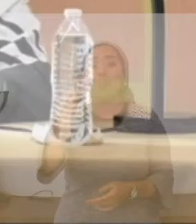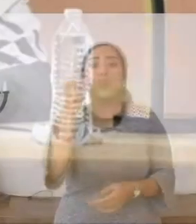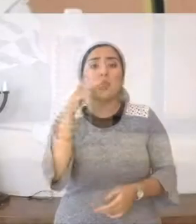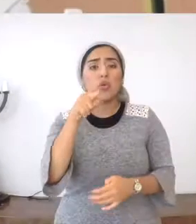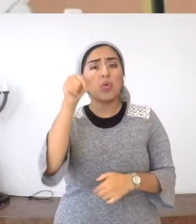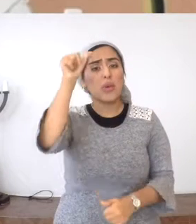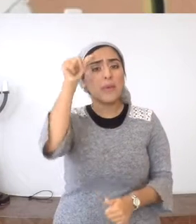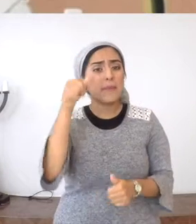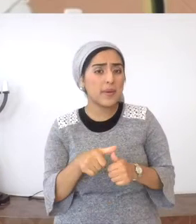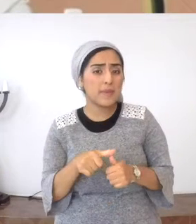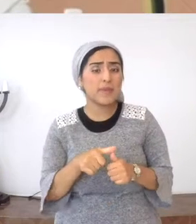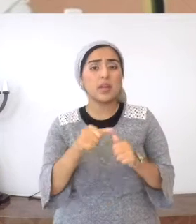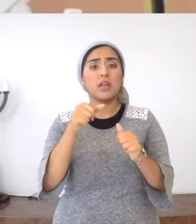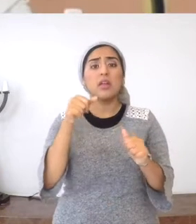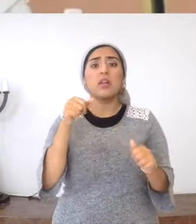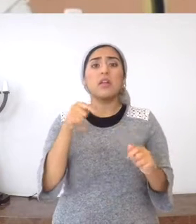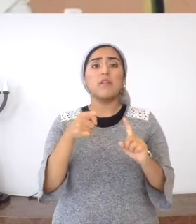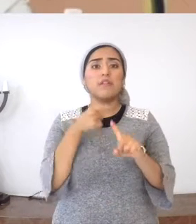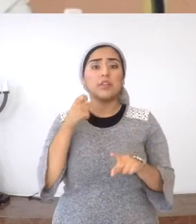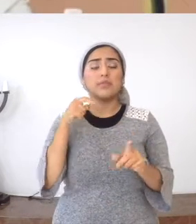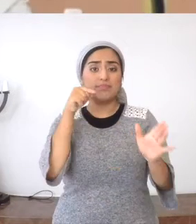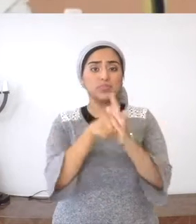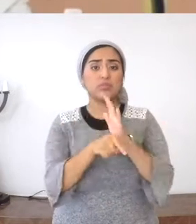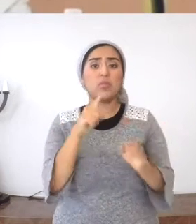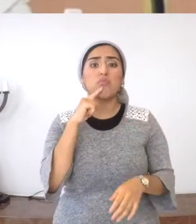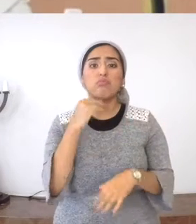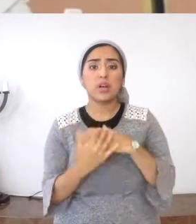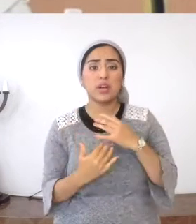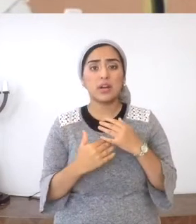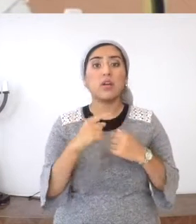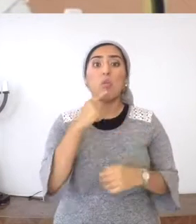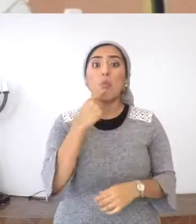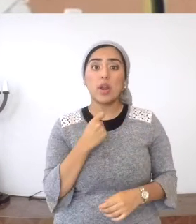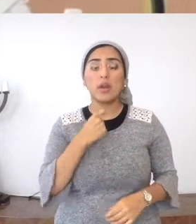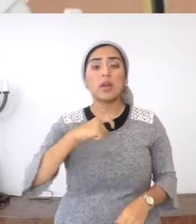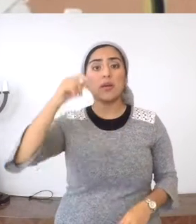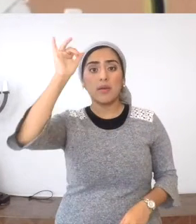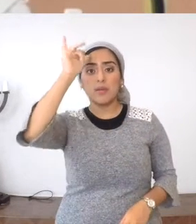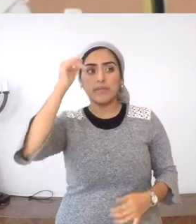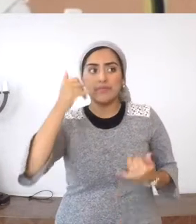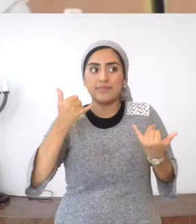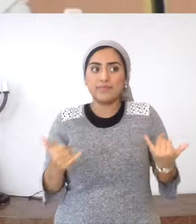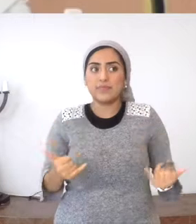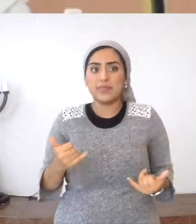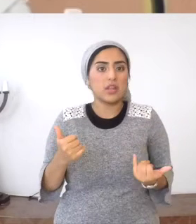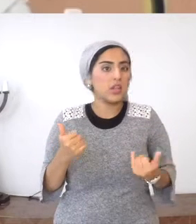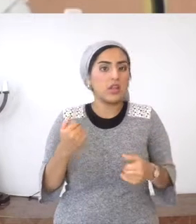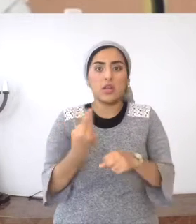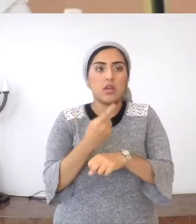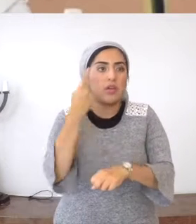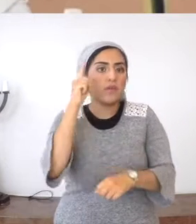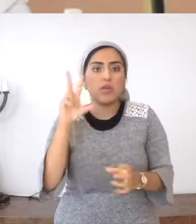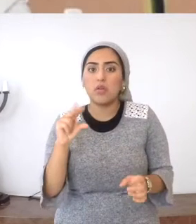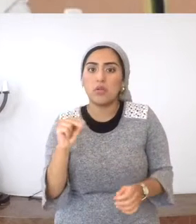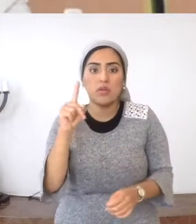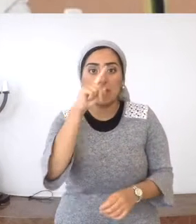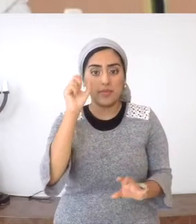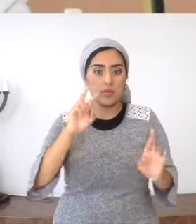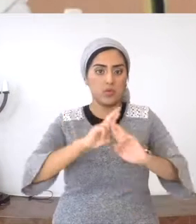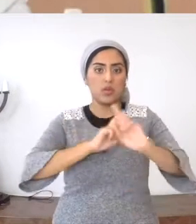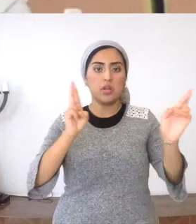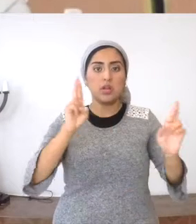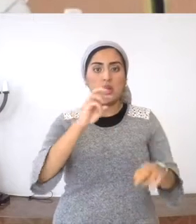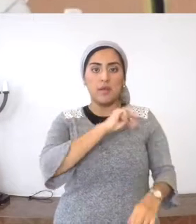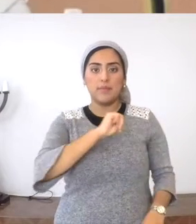Porque si recuerdas El sacrificio De la vaca roja Ese sacrificio Ya no sé Hay por qué hacerlo Porque